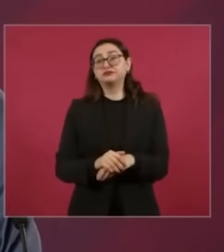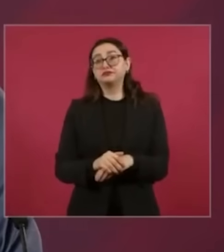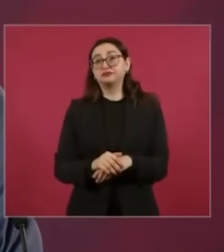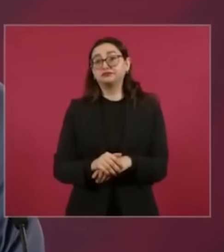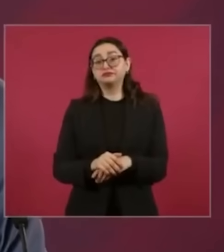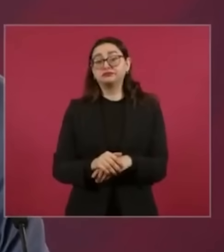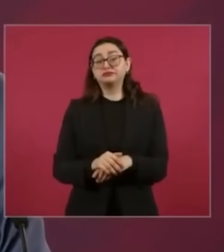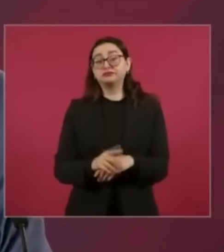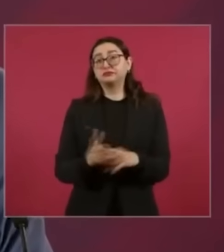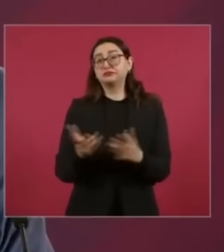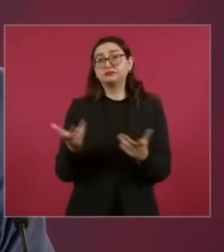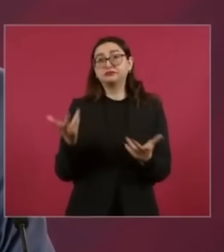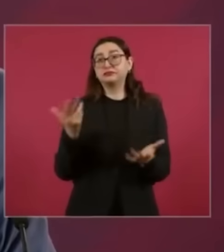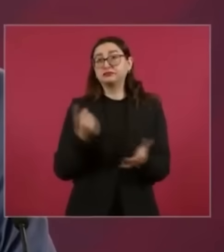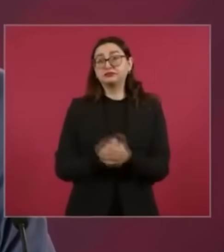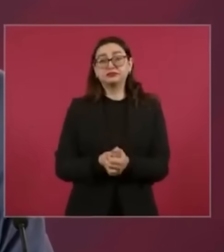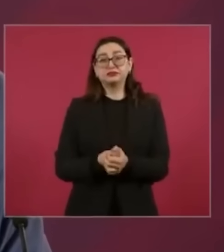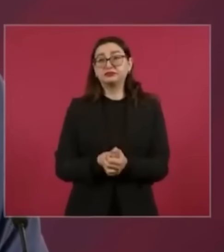de